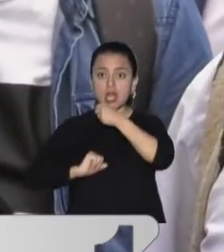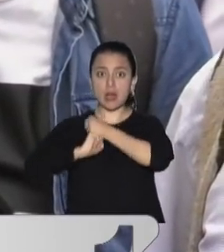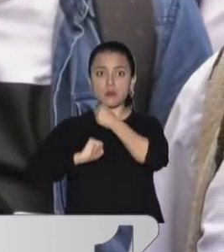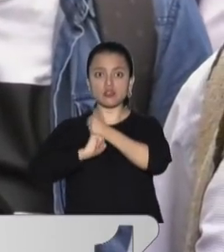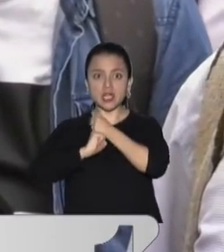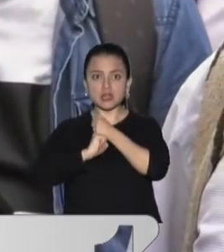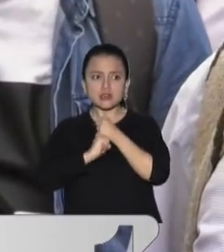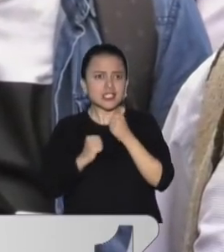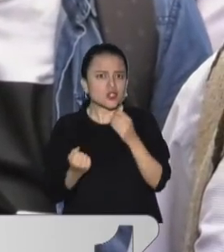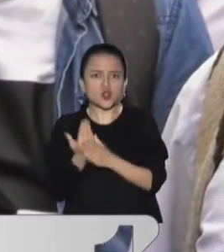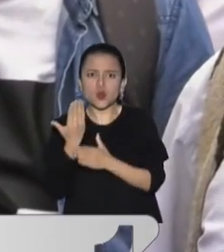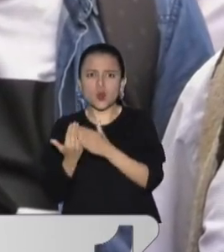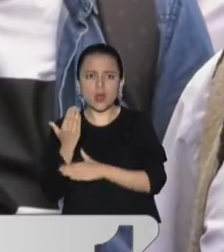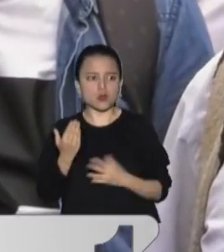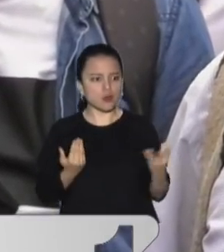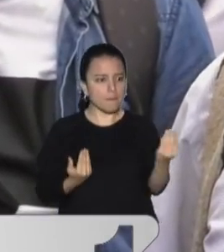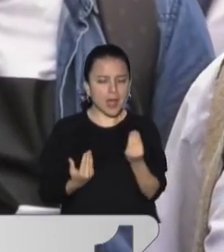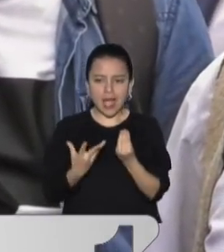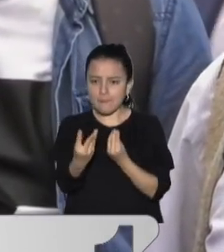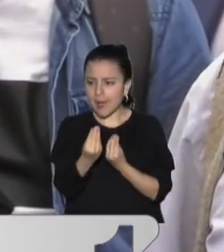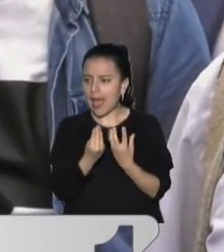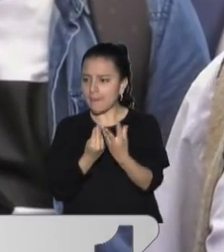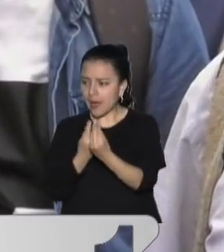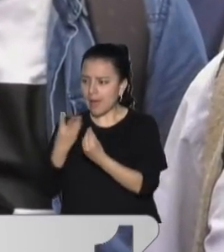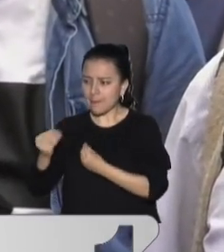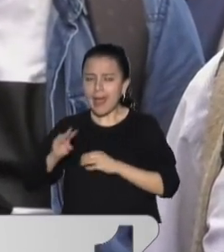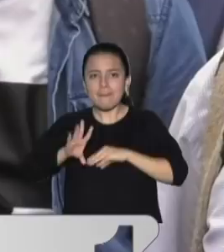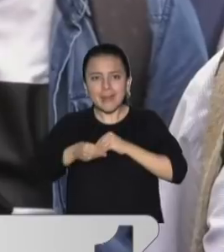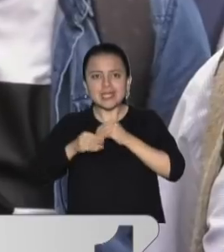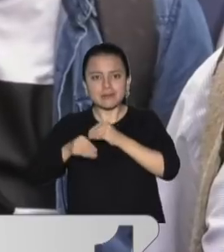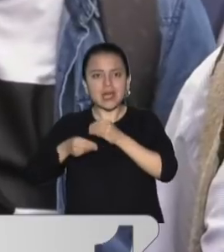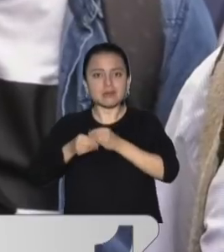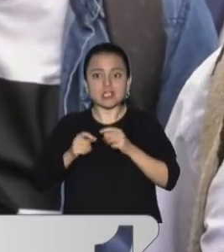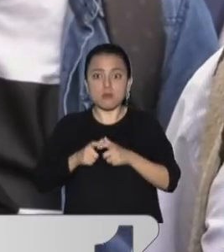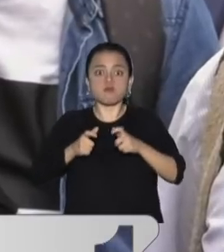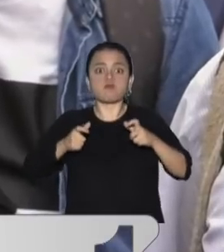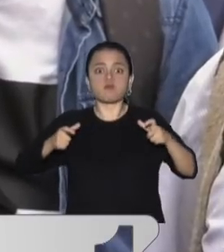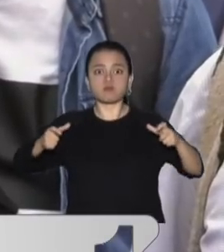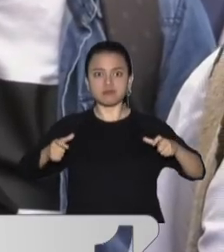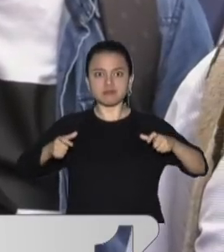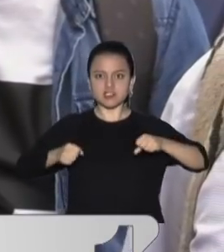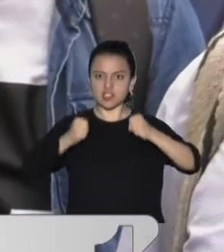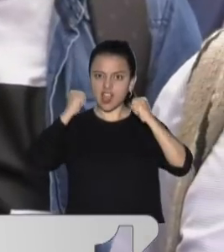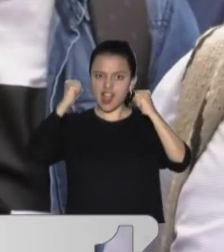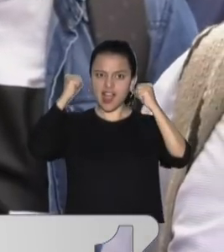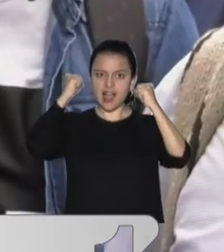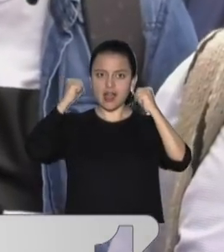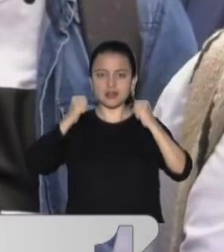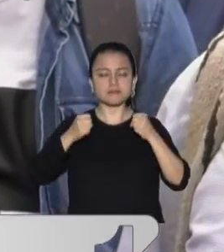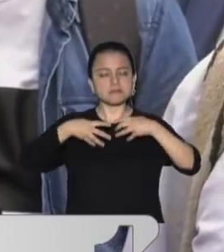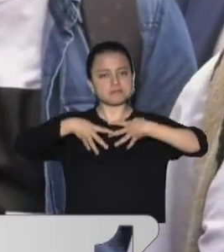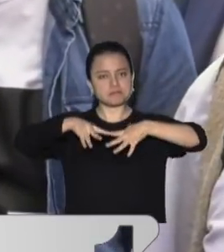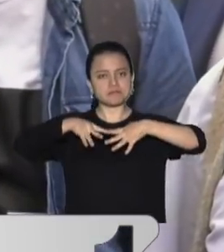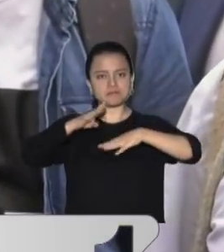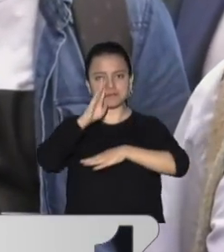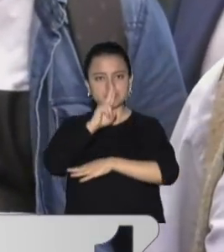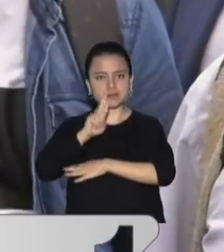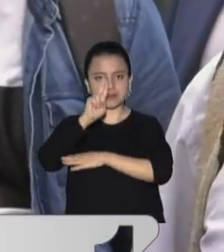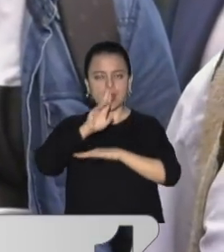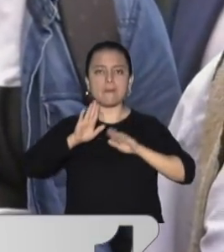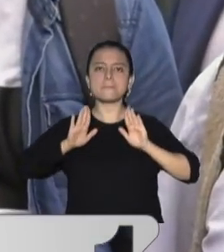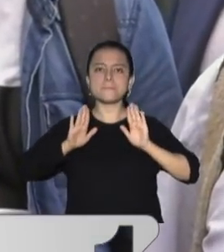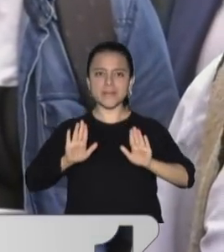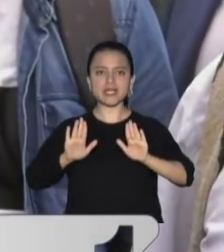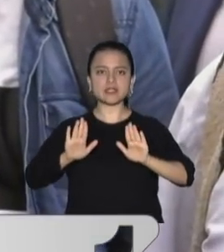Y todos son nuevos sectores que se han venido sumando en esta batalla del paro nacional pacífico. Van a